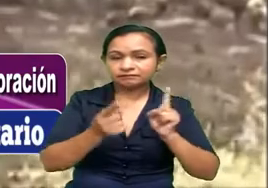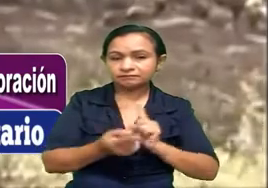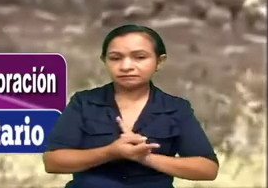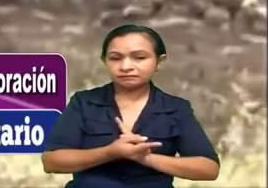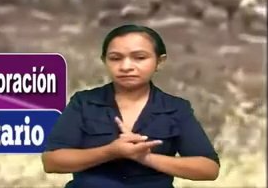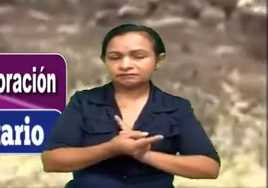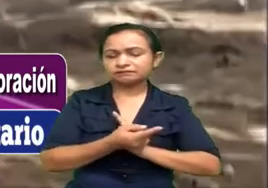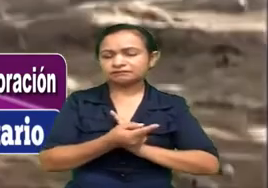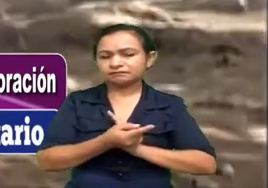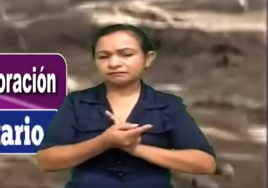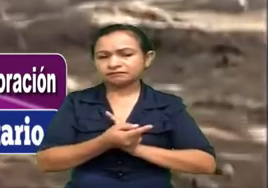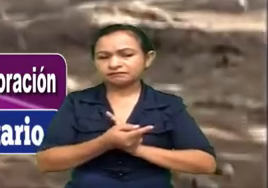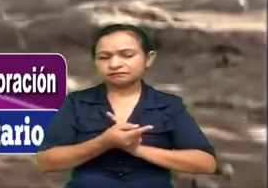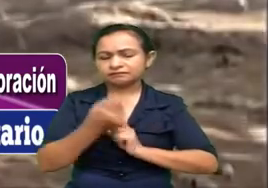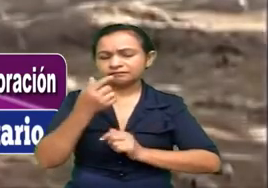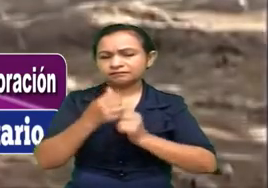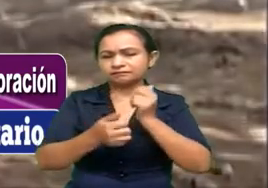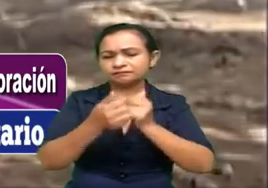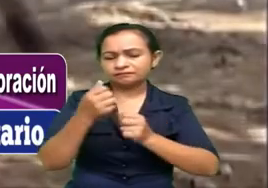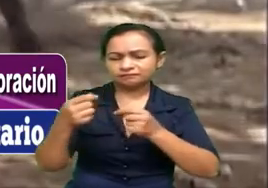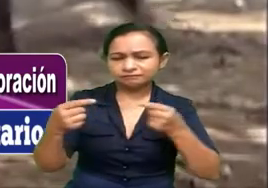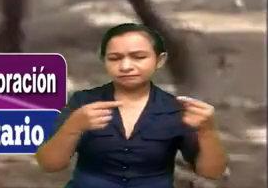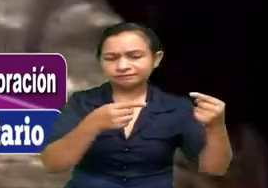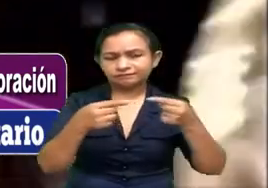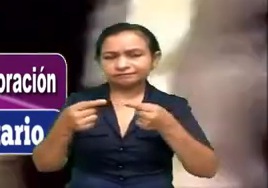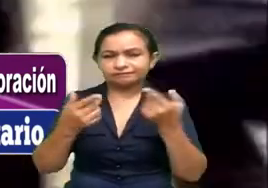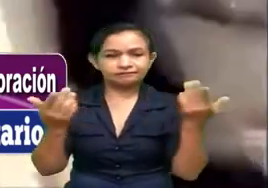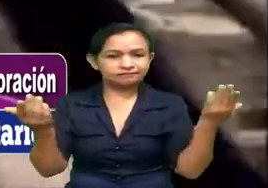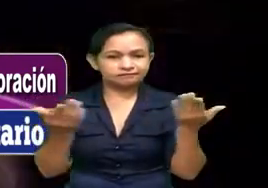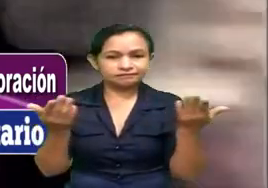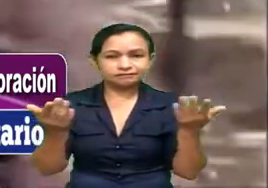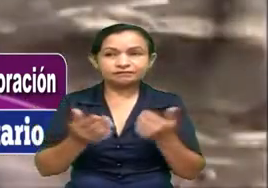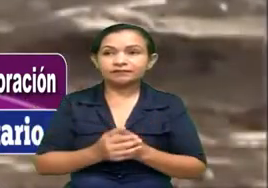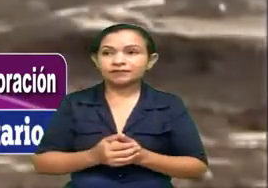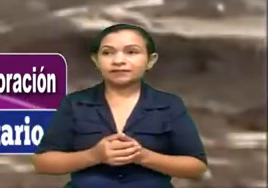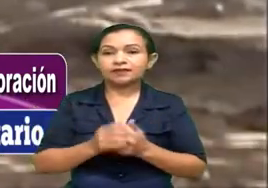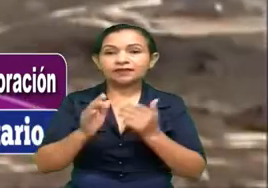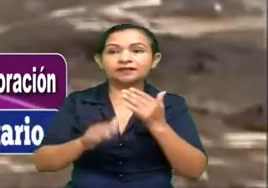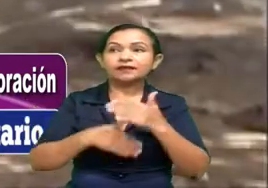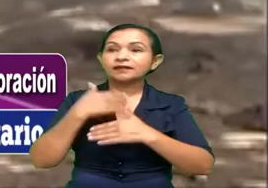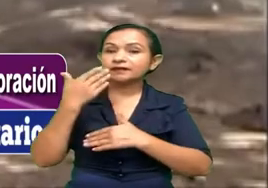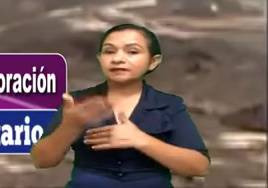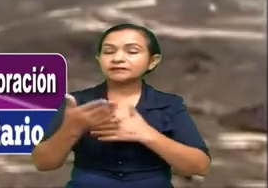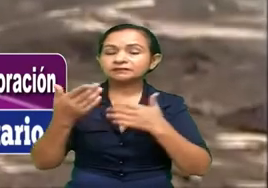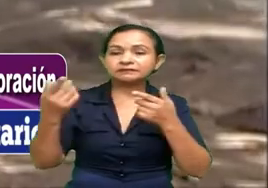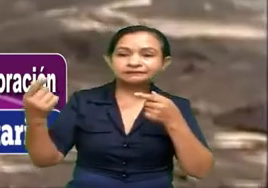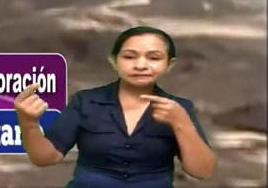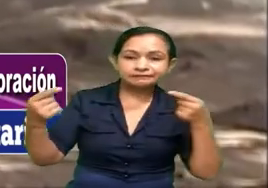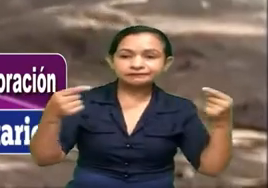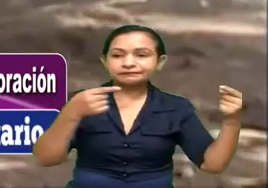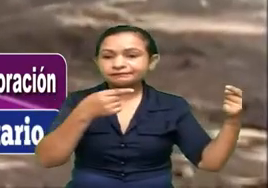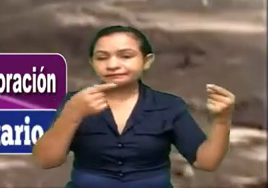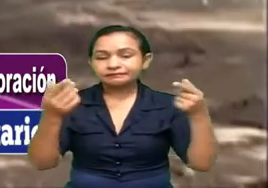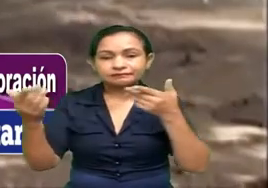una actuación de conquista. Y después de muchas discusiones y